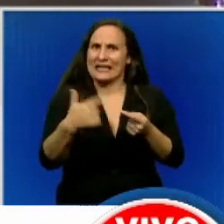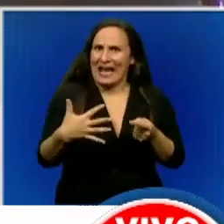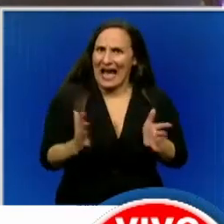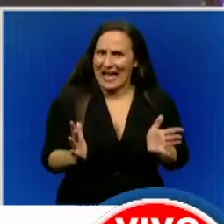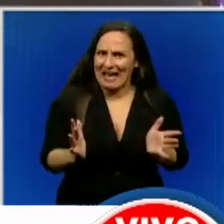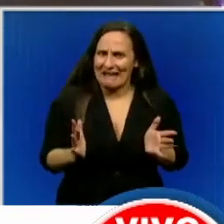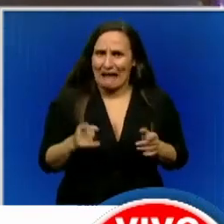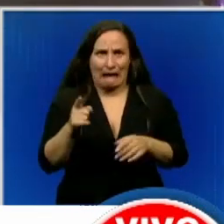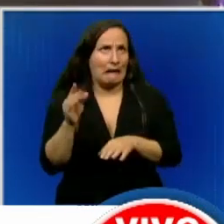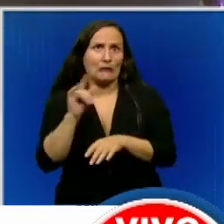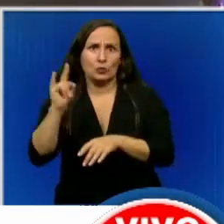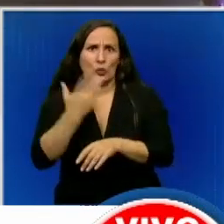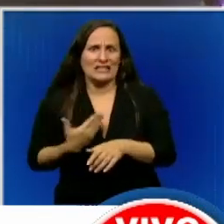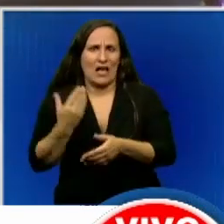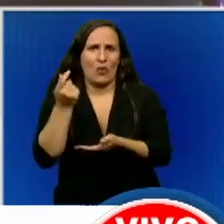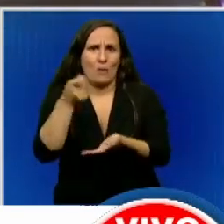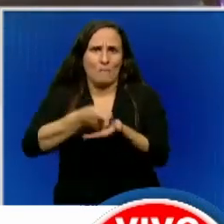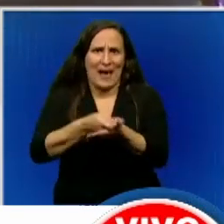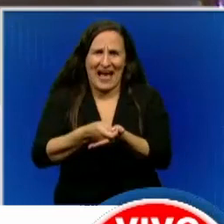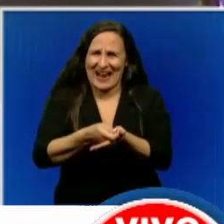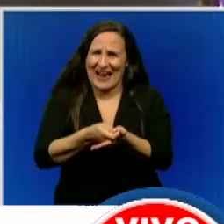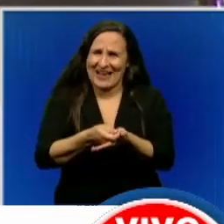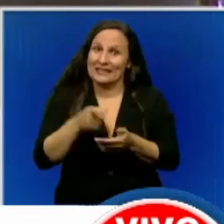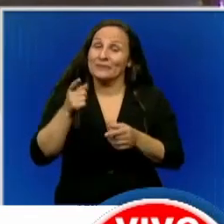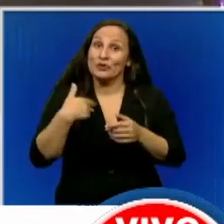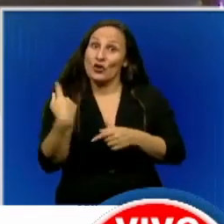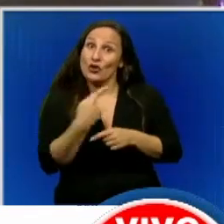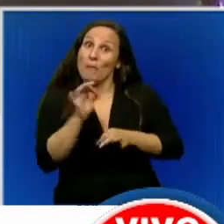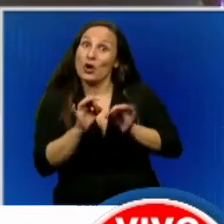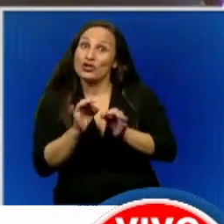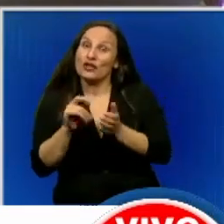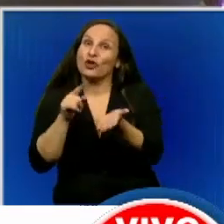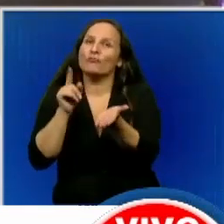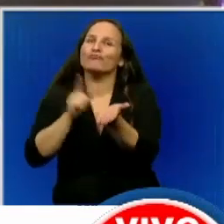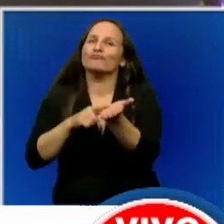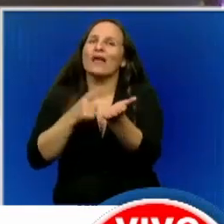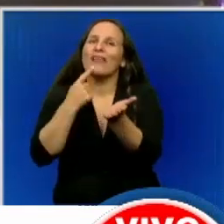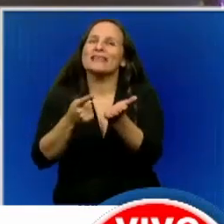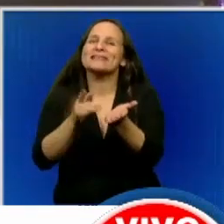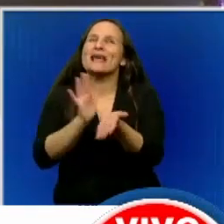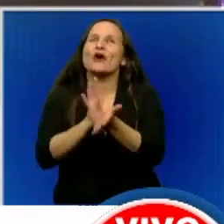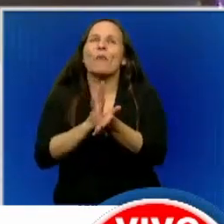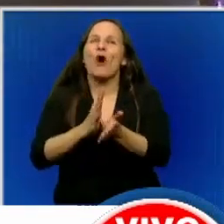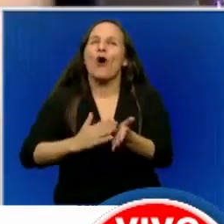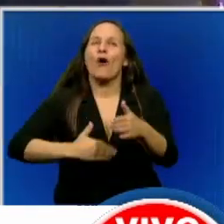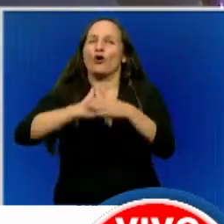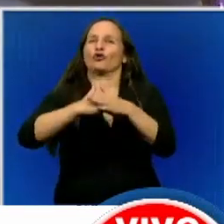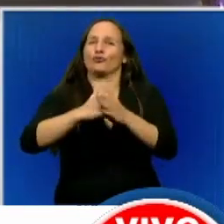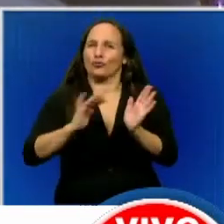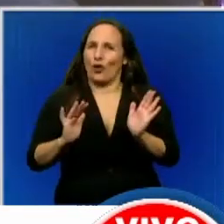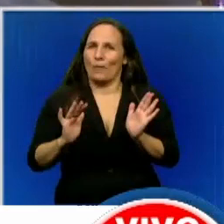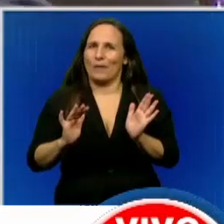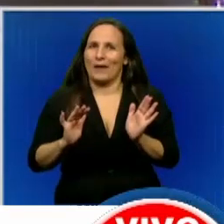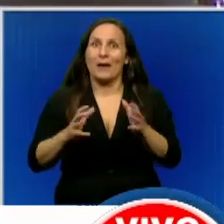compite. Entonces, uno de los puntos claves de ese proyecto es que nosotros poníamos un tope y era un premio para la competitividad.